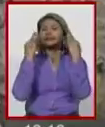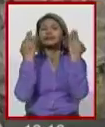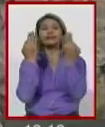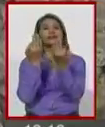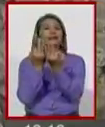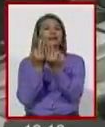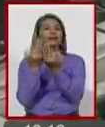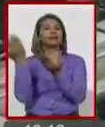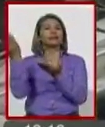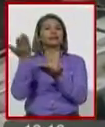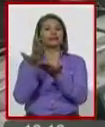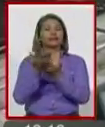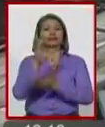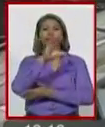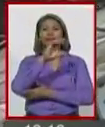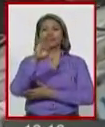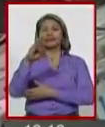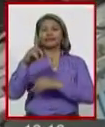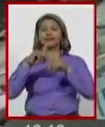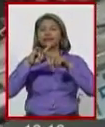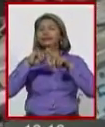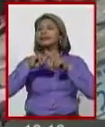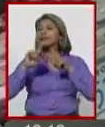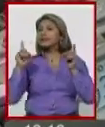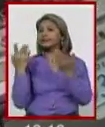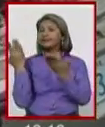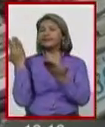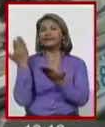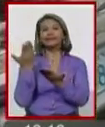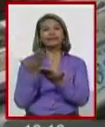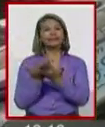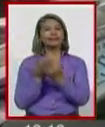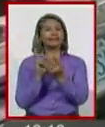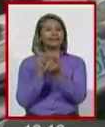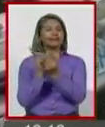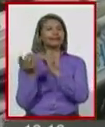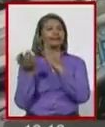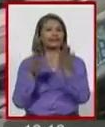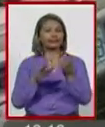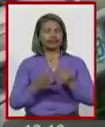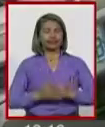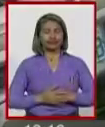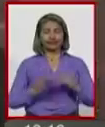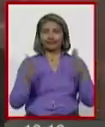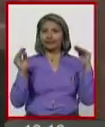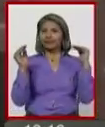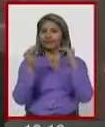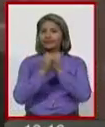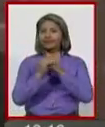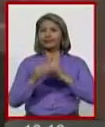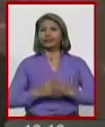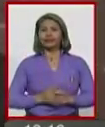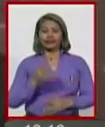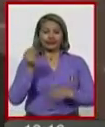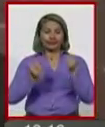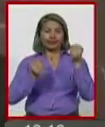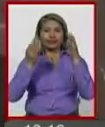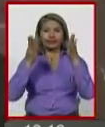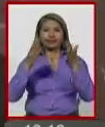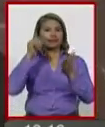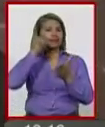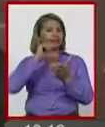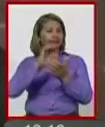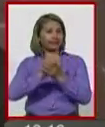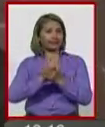familiar. Ellos venían desde Cochabamba, sin embargo, encontraron la muerte en la carretera. es el conductor,